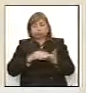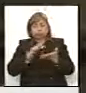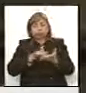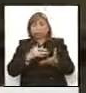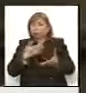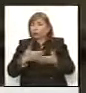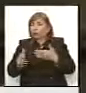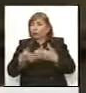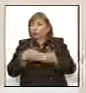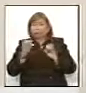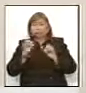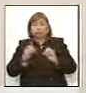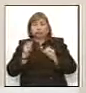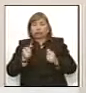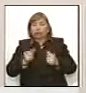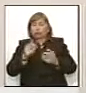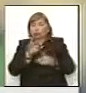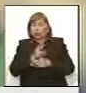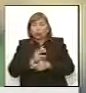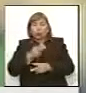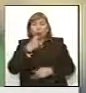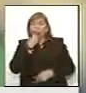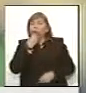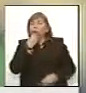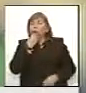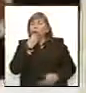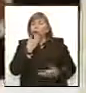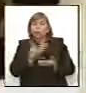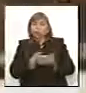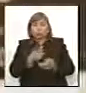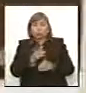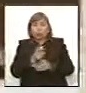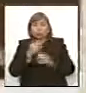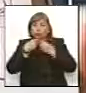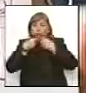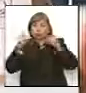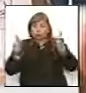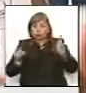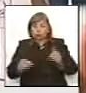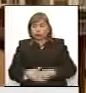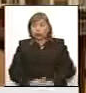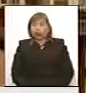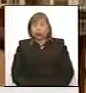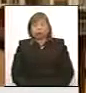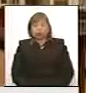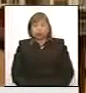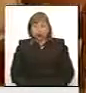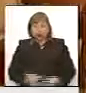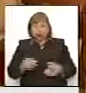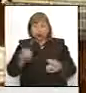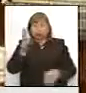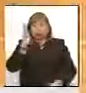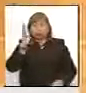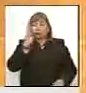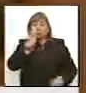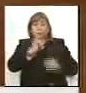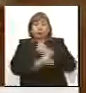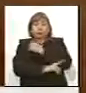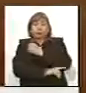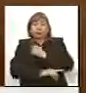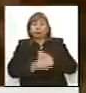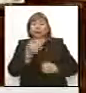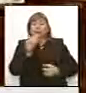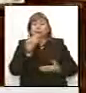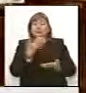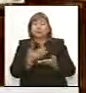cualquier soporte para su custodia, conservación, preservación y difusión. Establece que la Biblioteca Nacional es quien